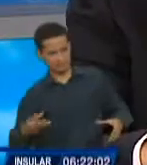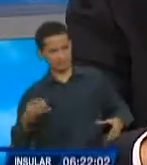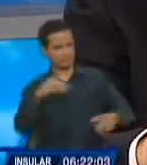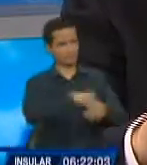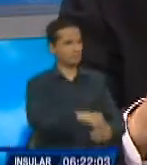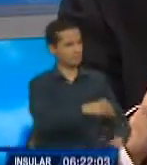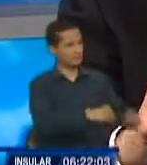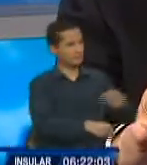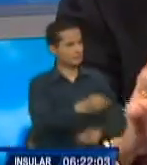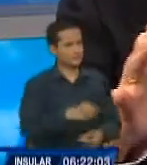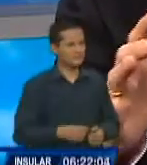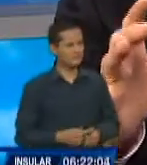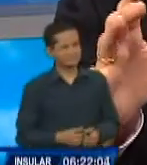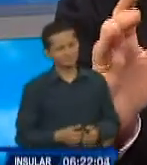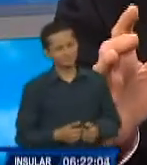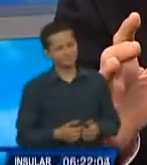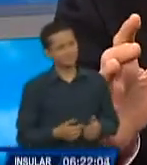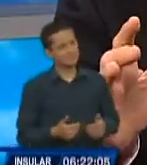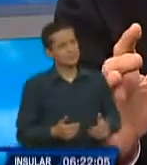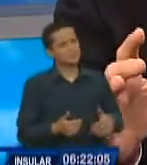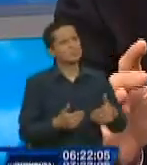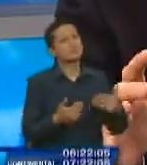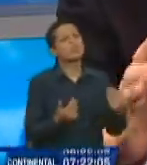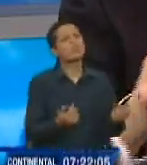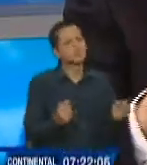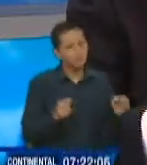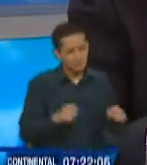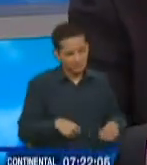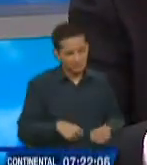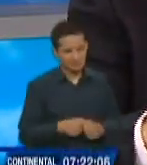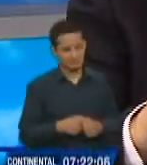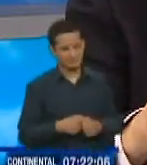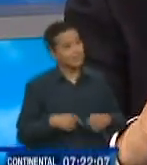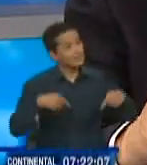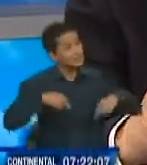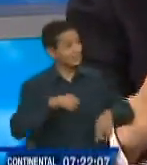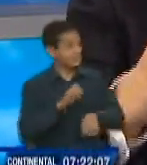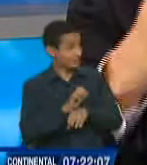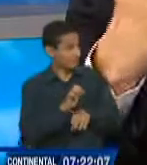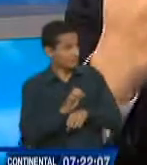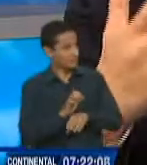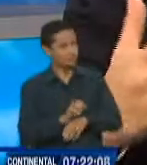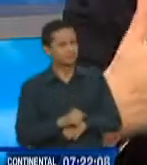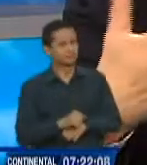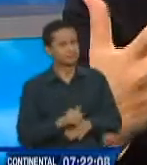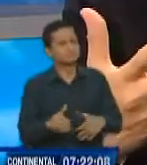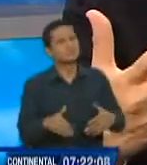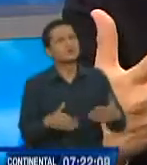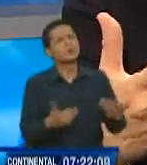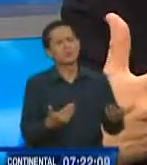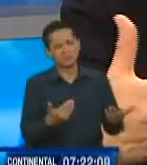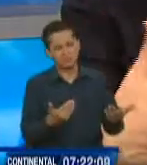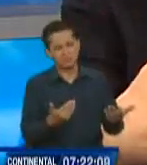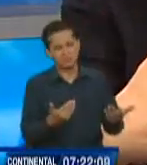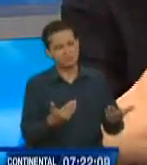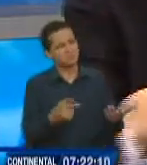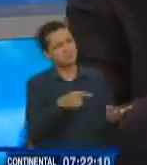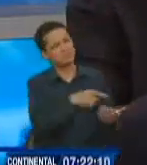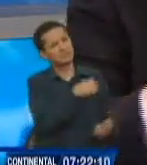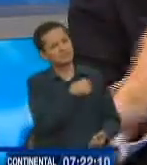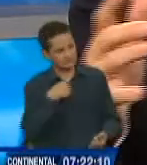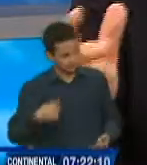reales le ve el nuevo ministro de Comercio Exterior al Ecuador en relación a un destino como China que podría